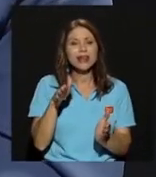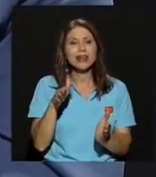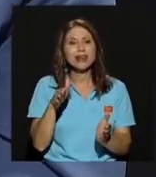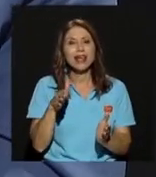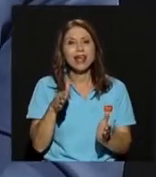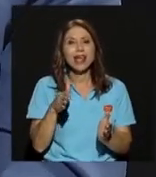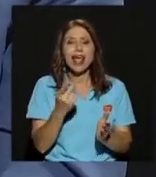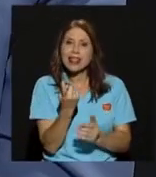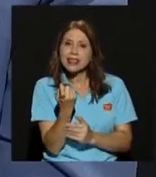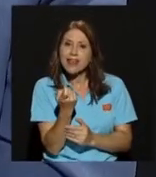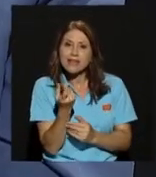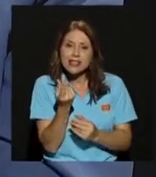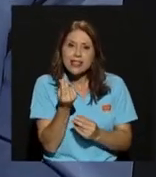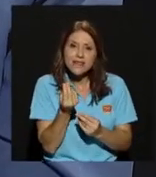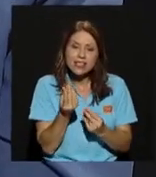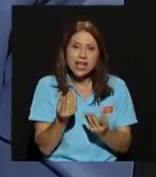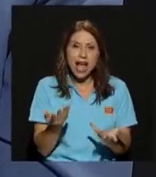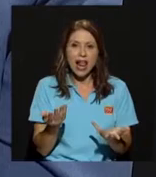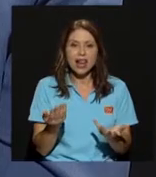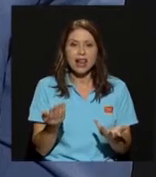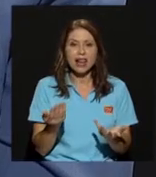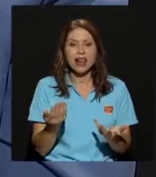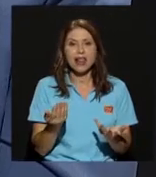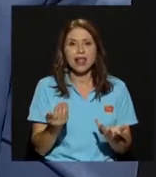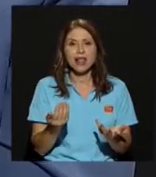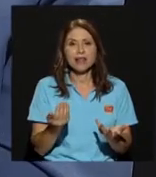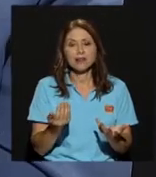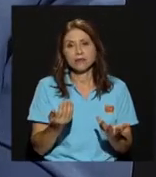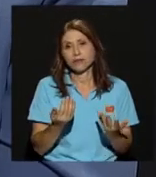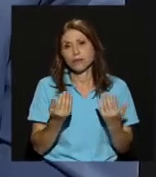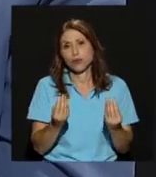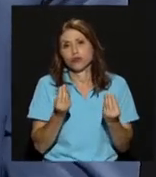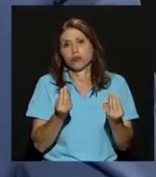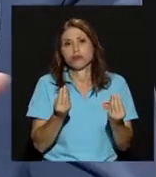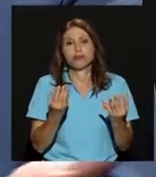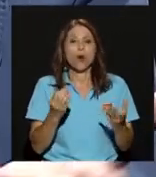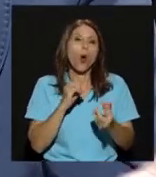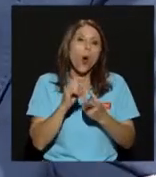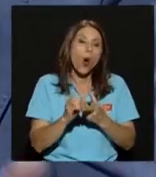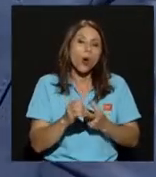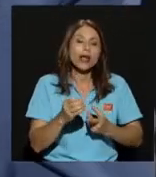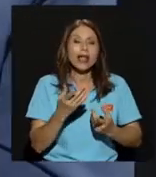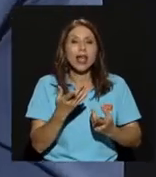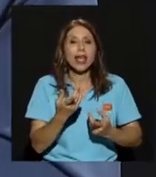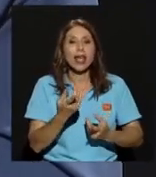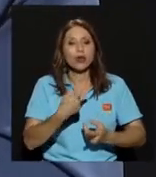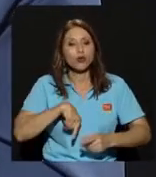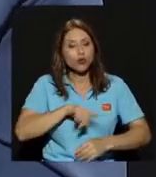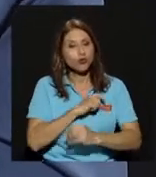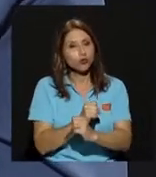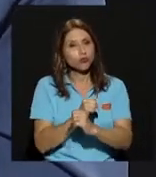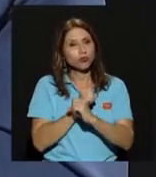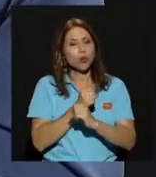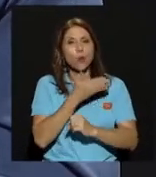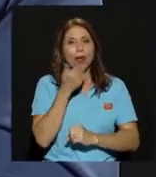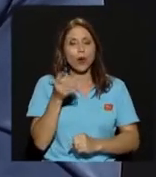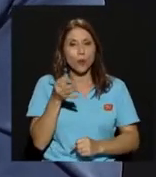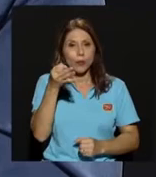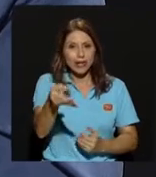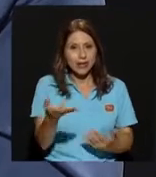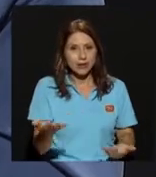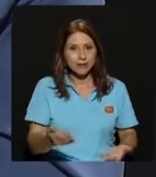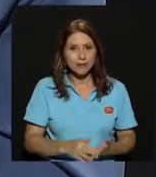el déficit fiscal éste de manera importante o por lo menos que nos asegure un mejor porvenir